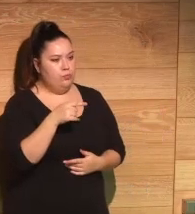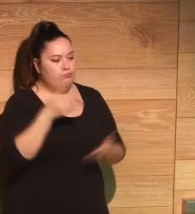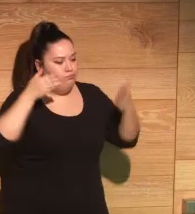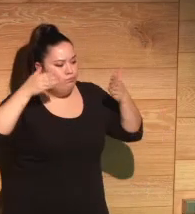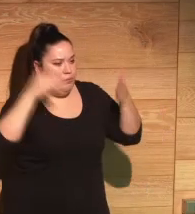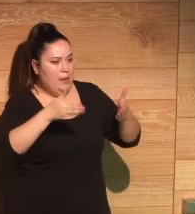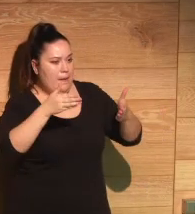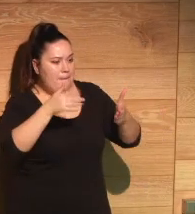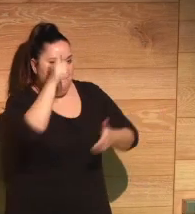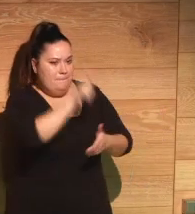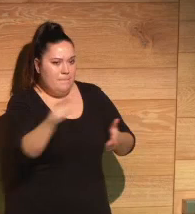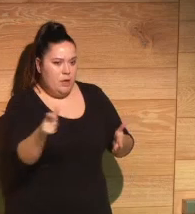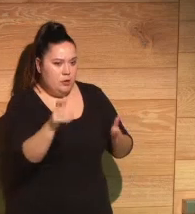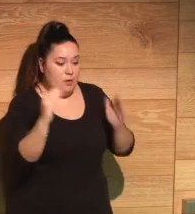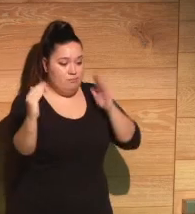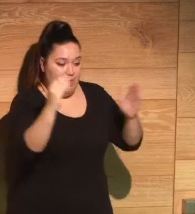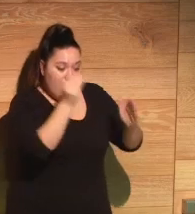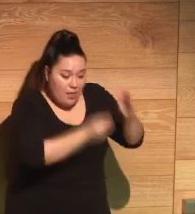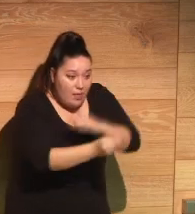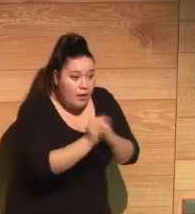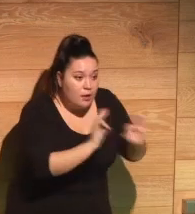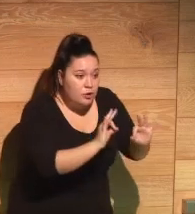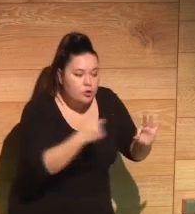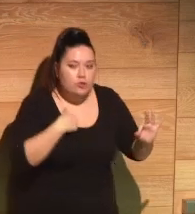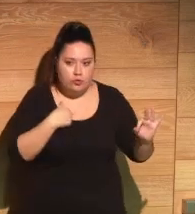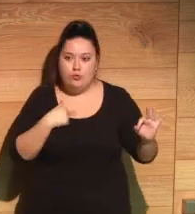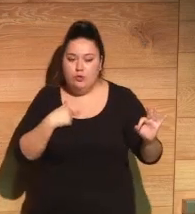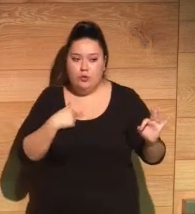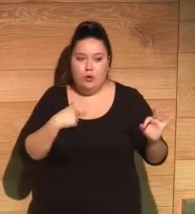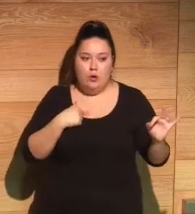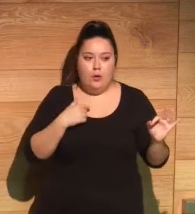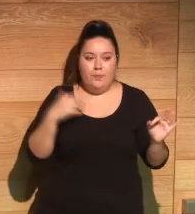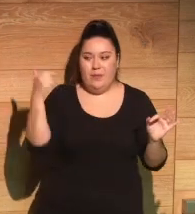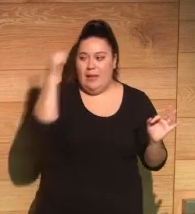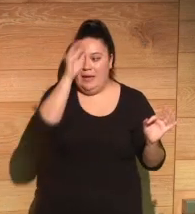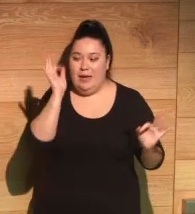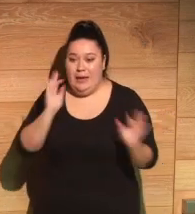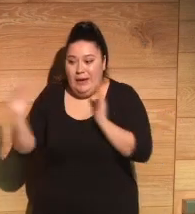la gente nacida en una edad y yo sobre todo a gente que comparte unos horizontes o está en un determinado género,